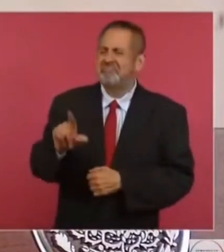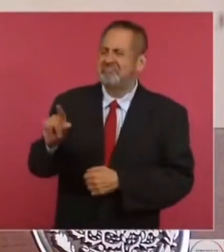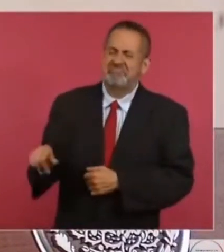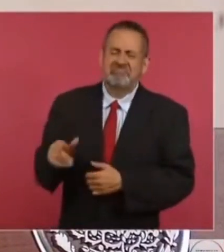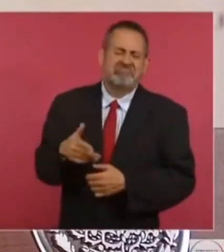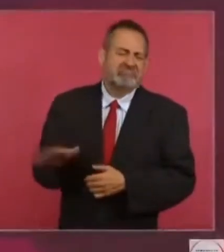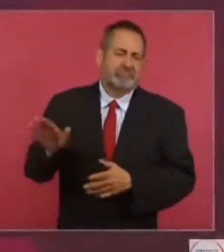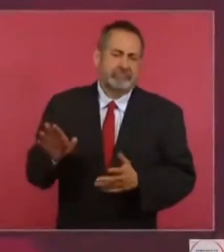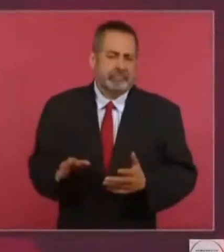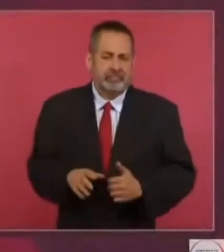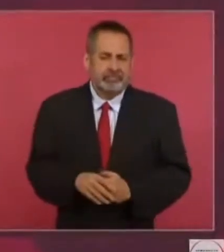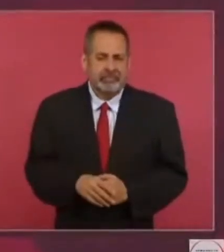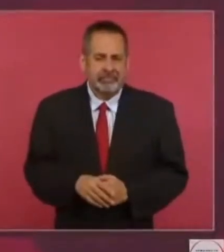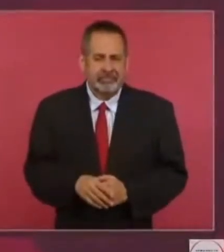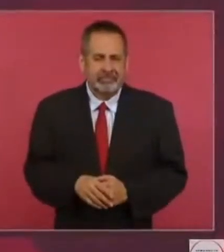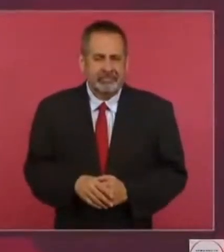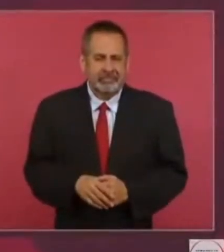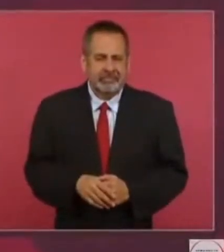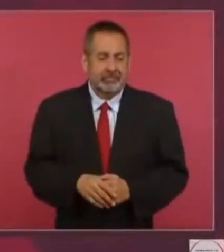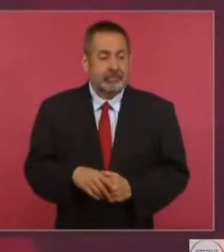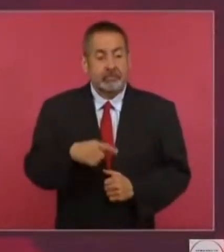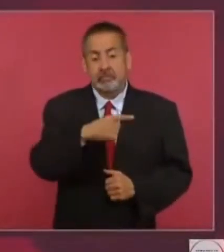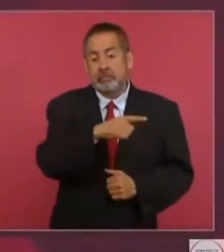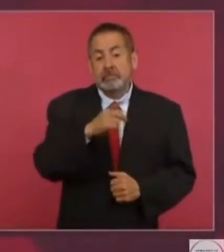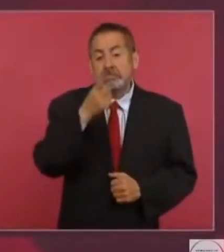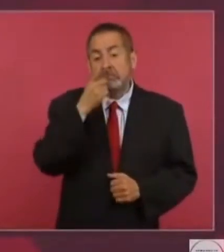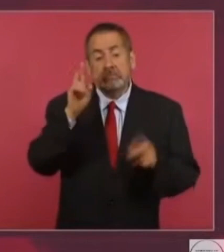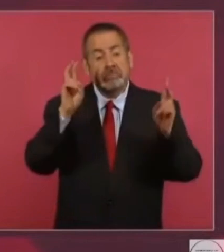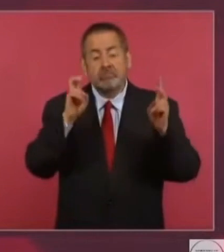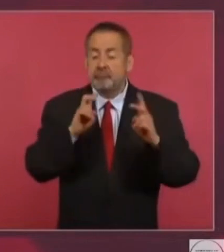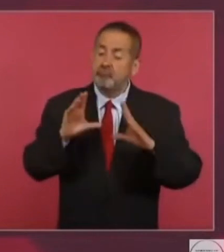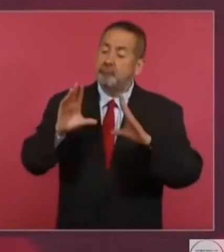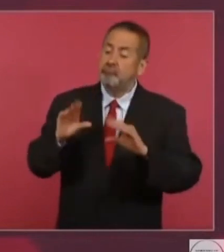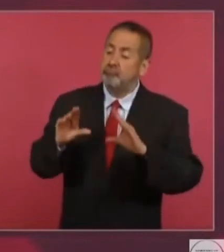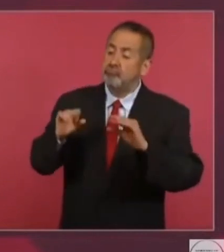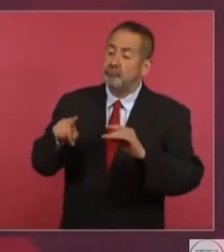Entonces, vinieron a civilizarnos,